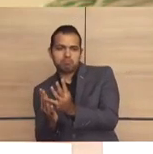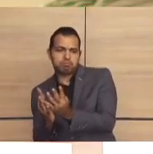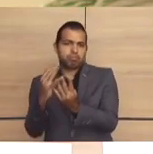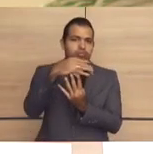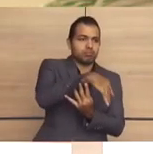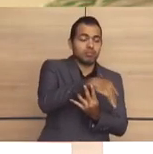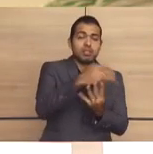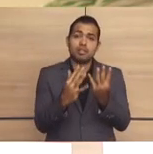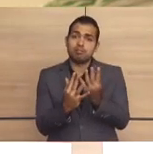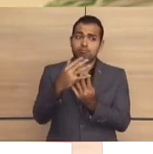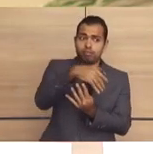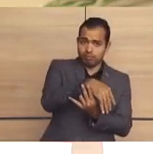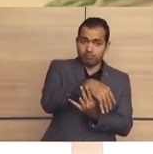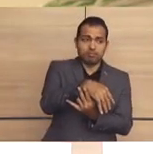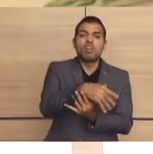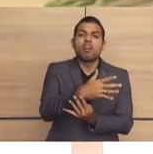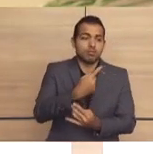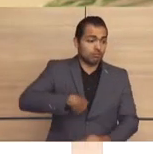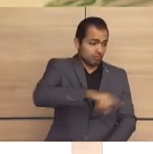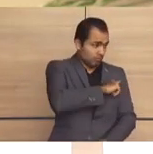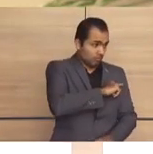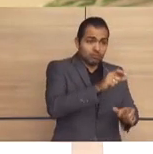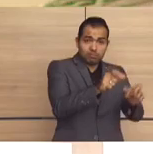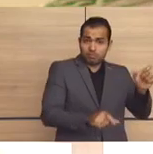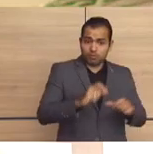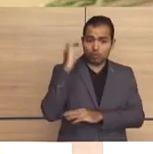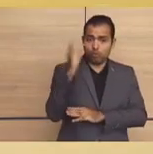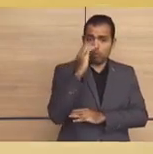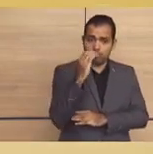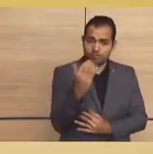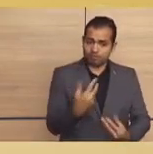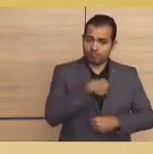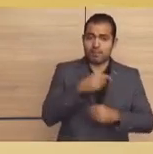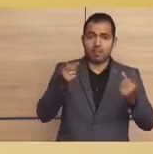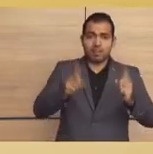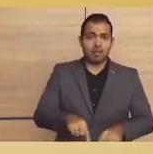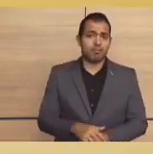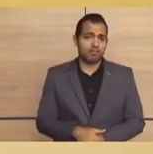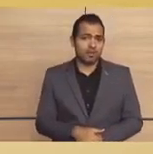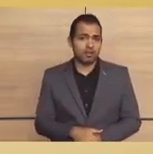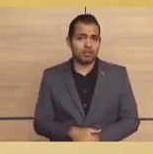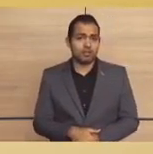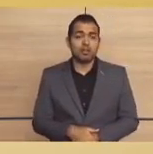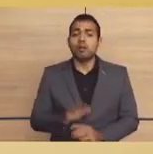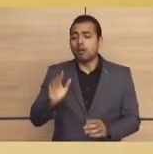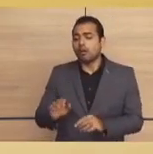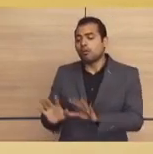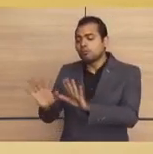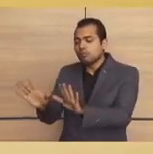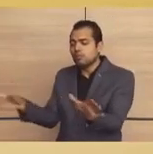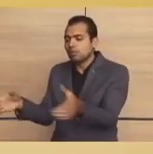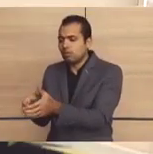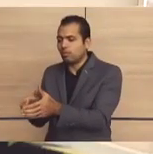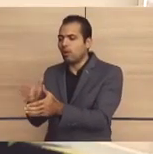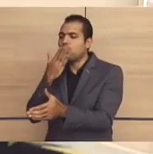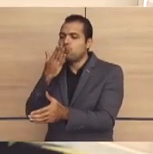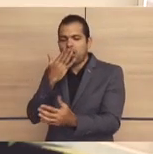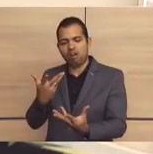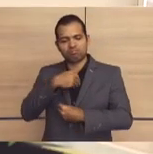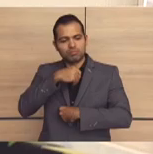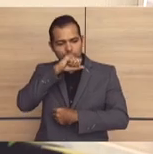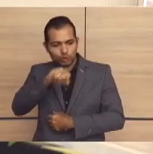vidas como seres colombianos. No solamente se debe reforzar el ser propio en el indígena, en el afro, sino